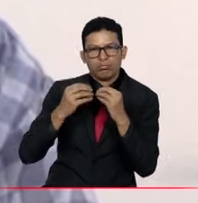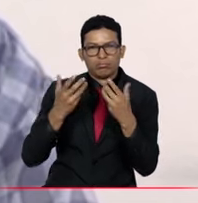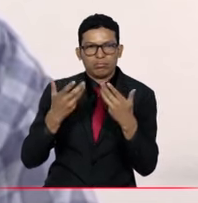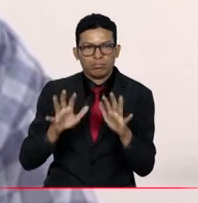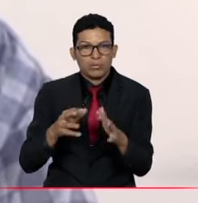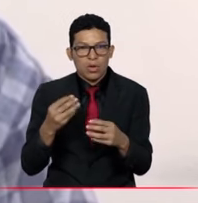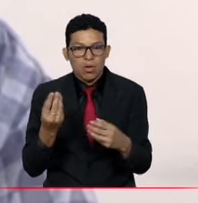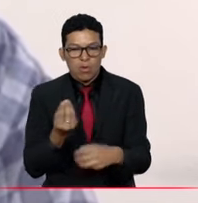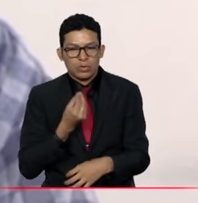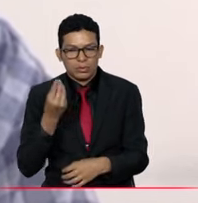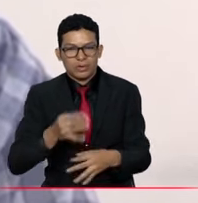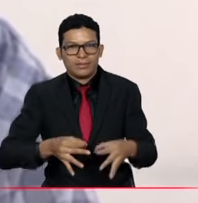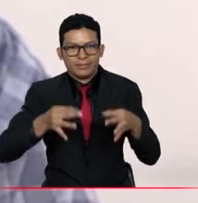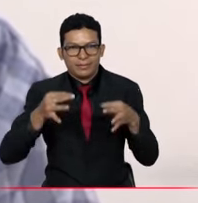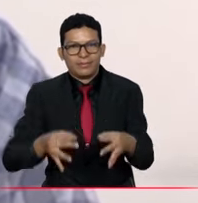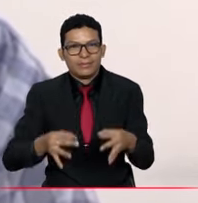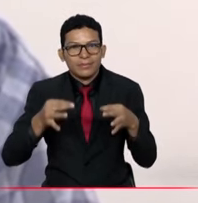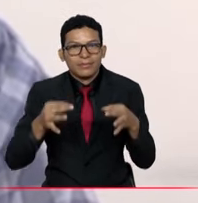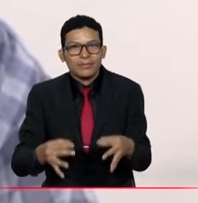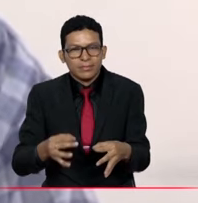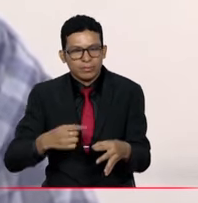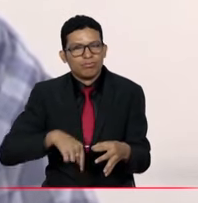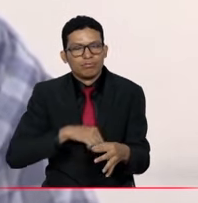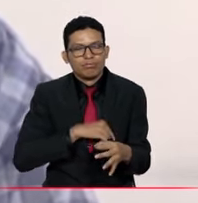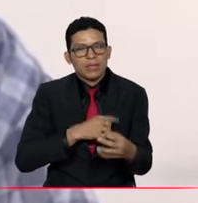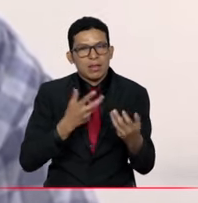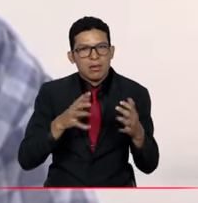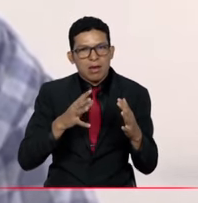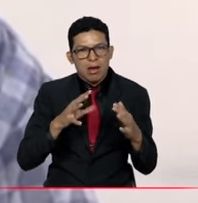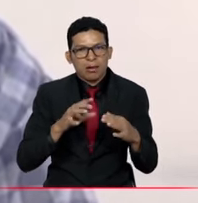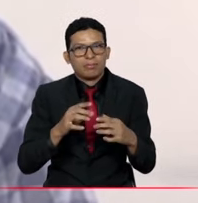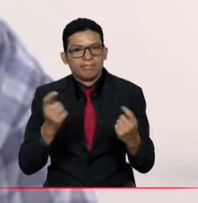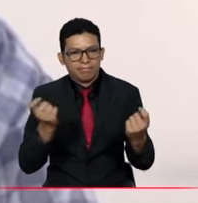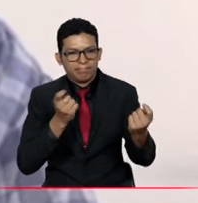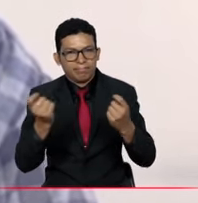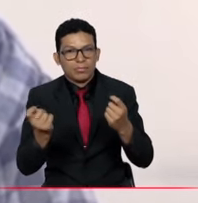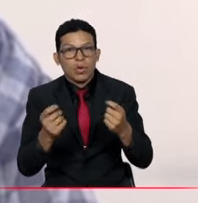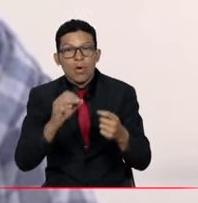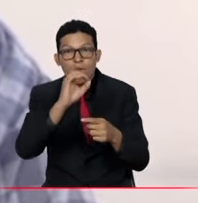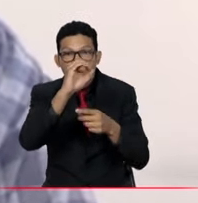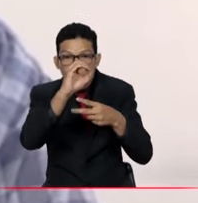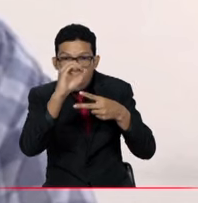Consejo de Seguridad, pues establecimos que el control a parrillero nuevamente volviera